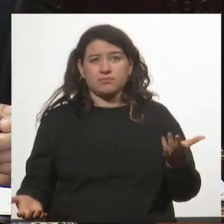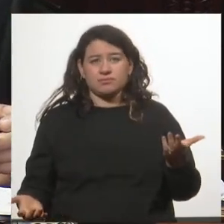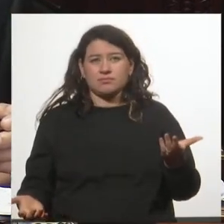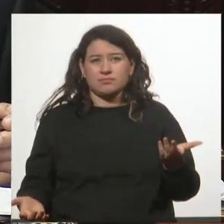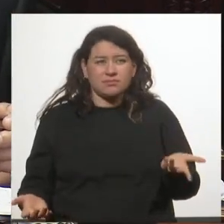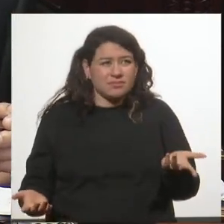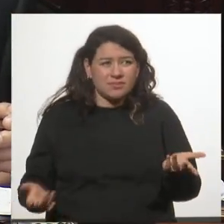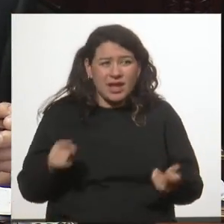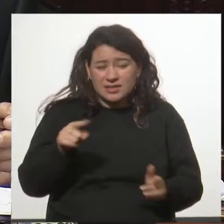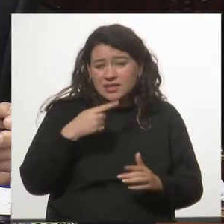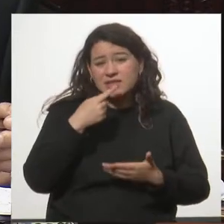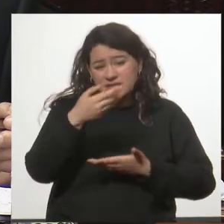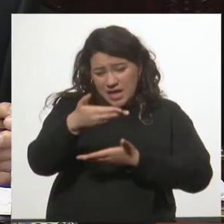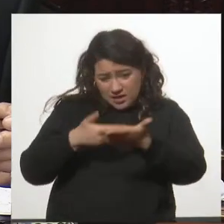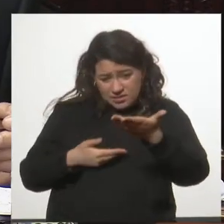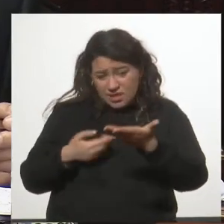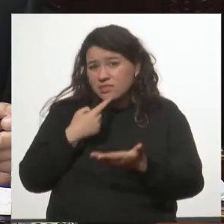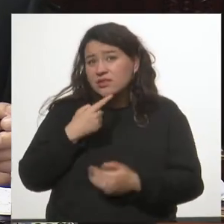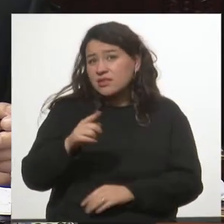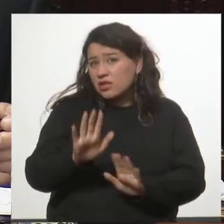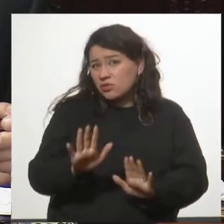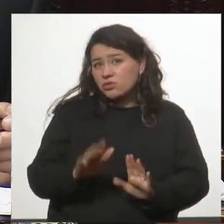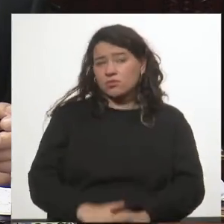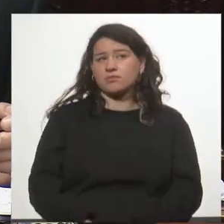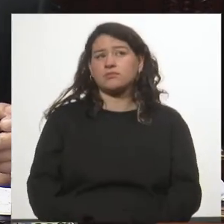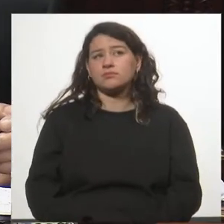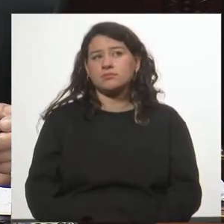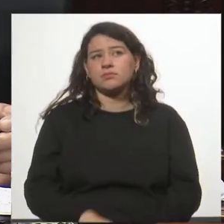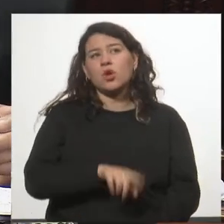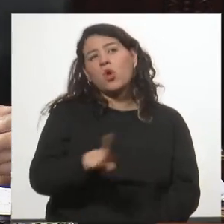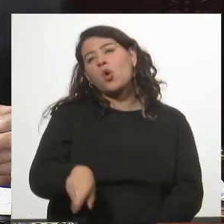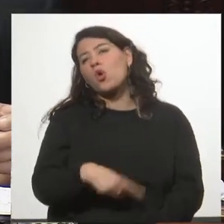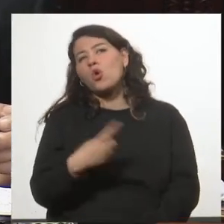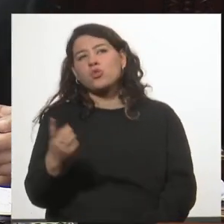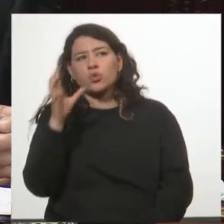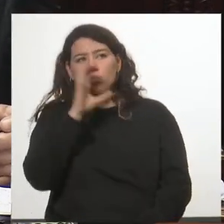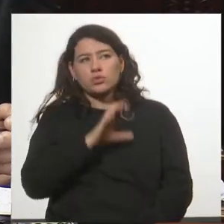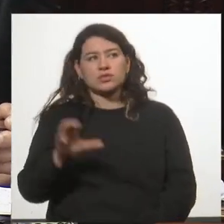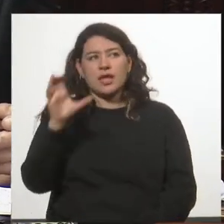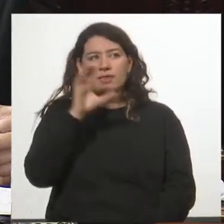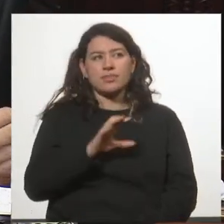así dice la cta otra curiosidad